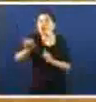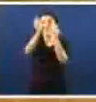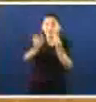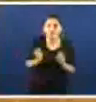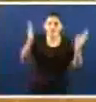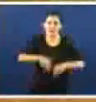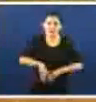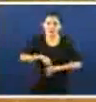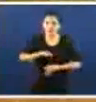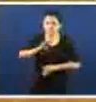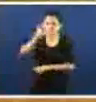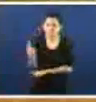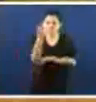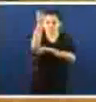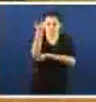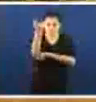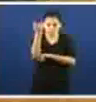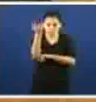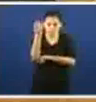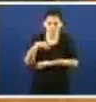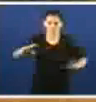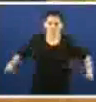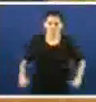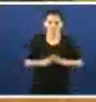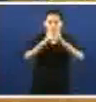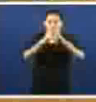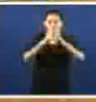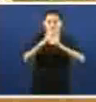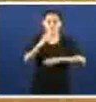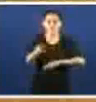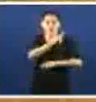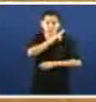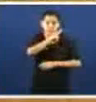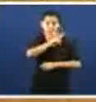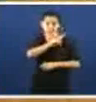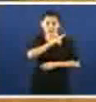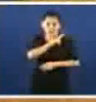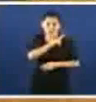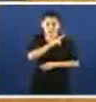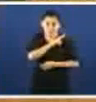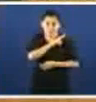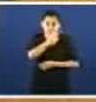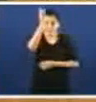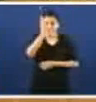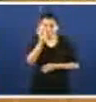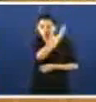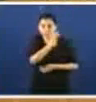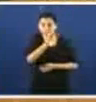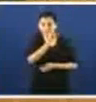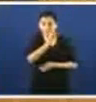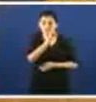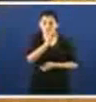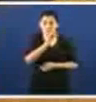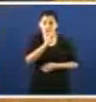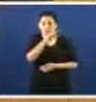Dogma da Santa Metropolitana Iglesia Católica Apostólica de